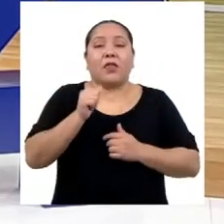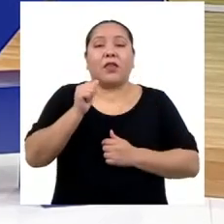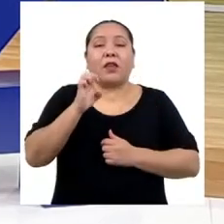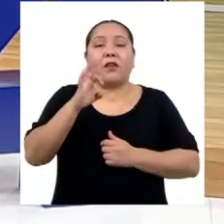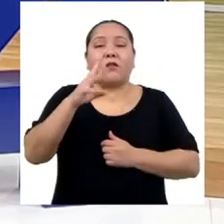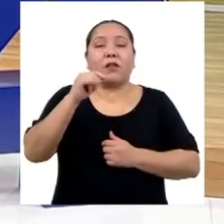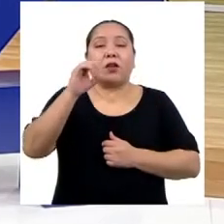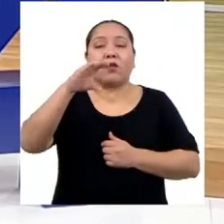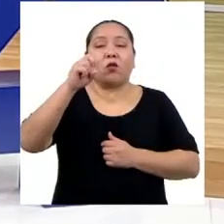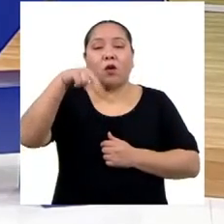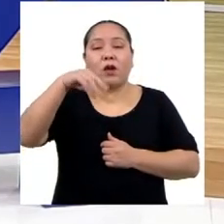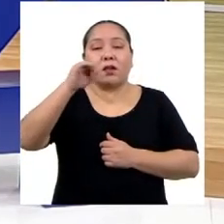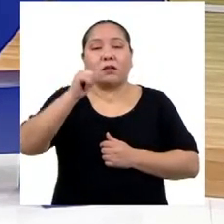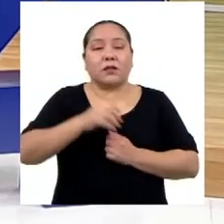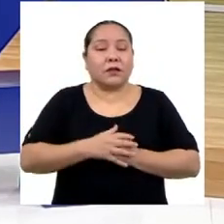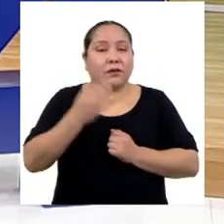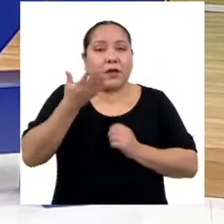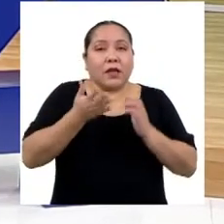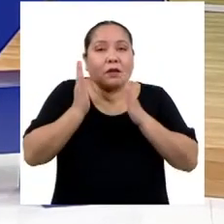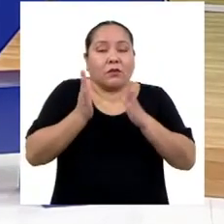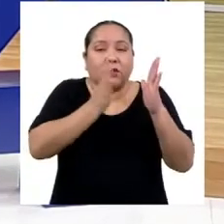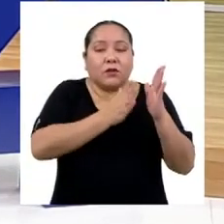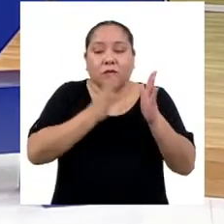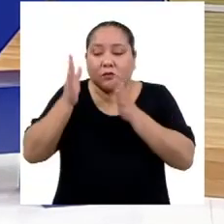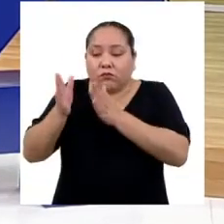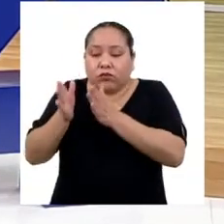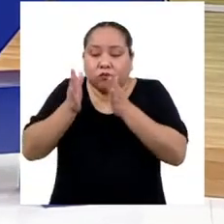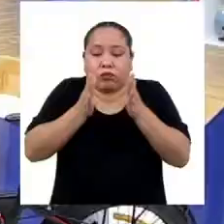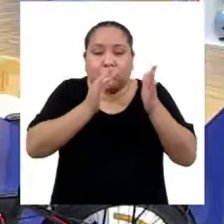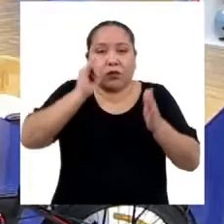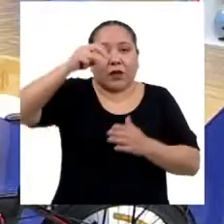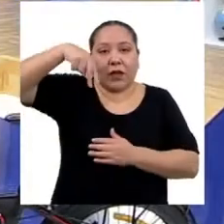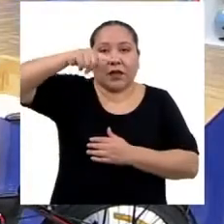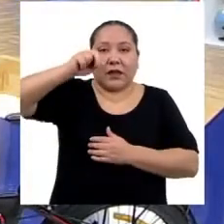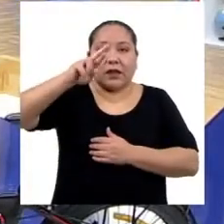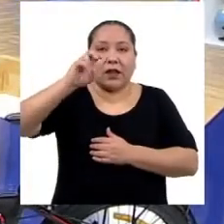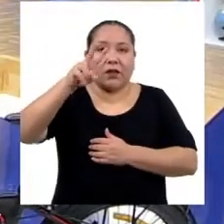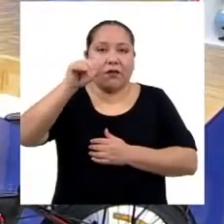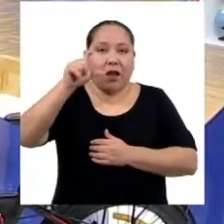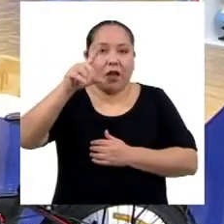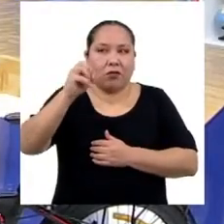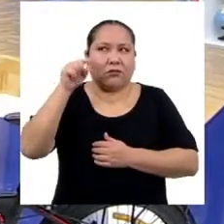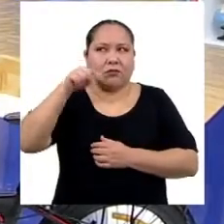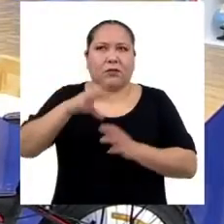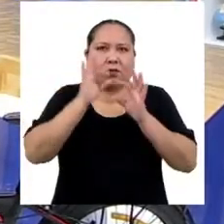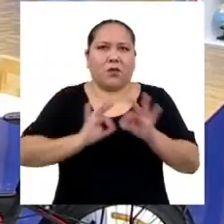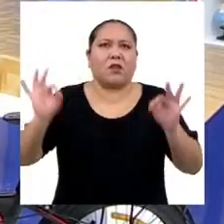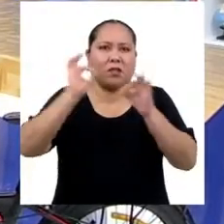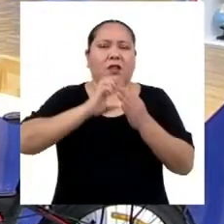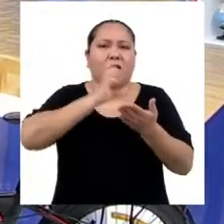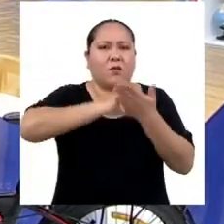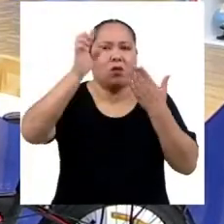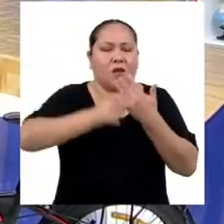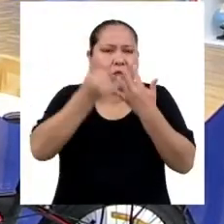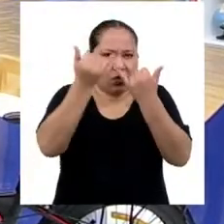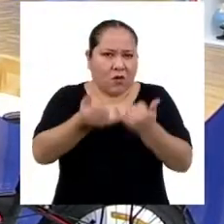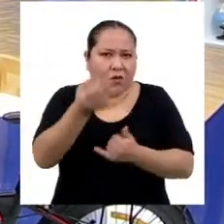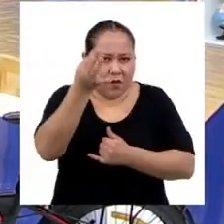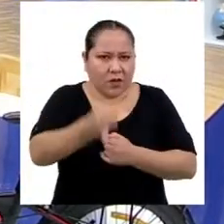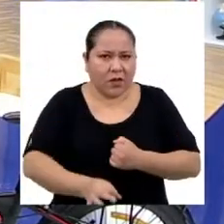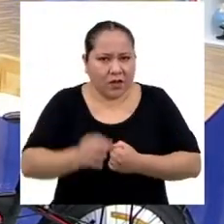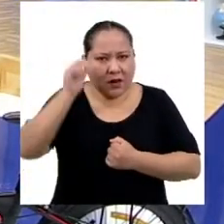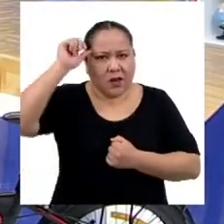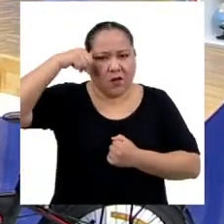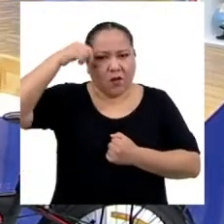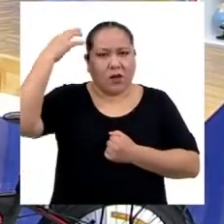donde agrupamos los datos en intervalos de clase. Contundente el programa de hoy, ¿cierto?